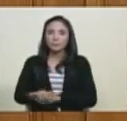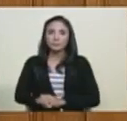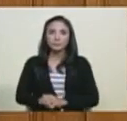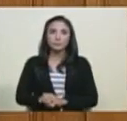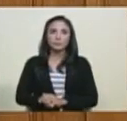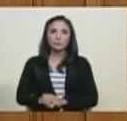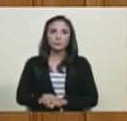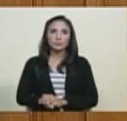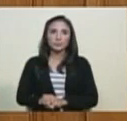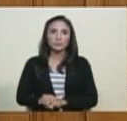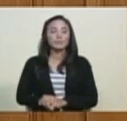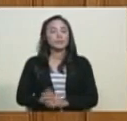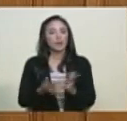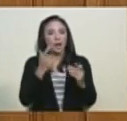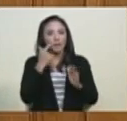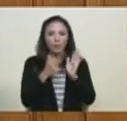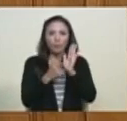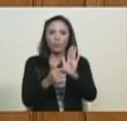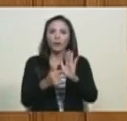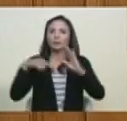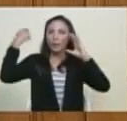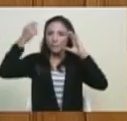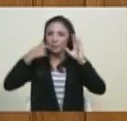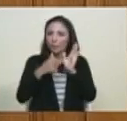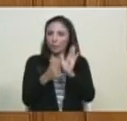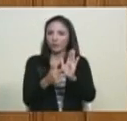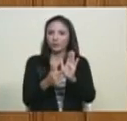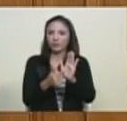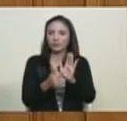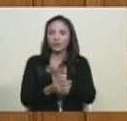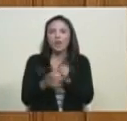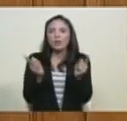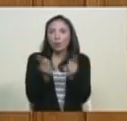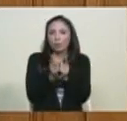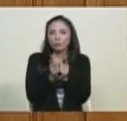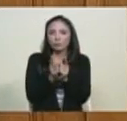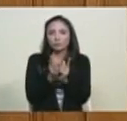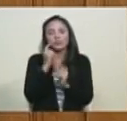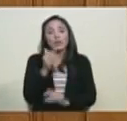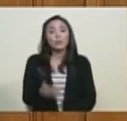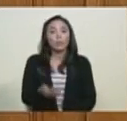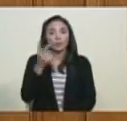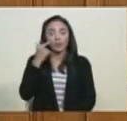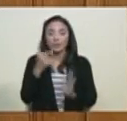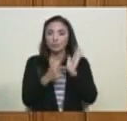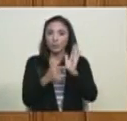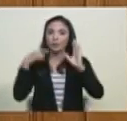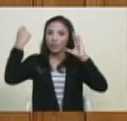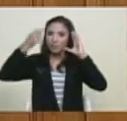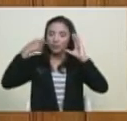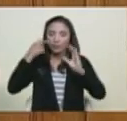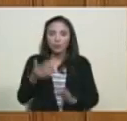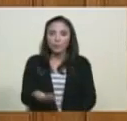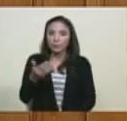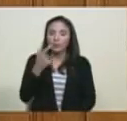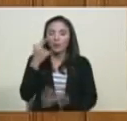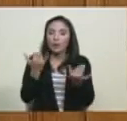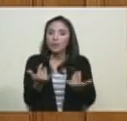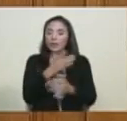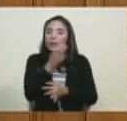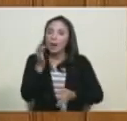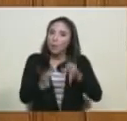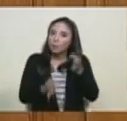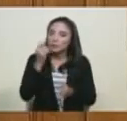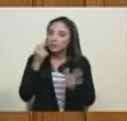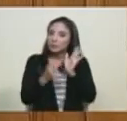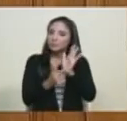quise compartir apenas este fragmento por ahora. Es muy importante. Porque la justicia, además